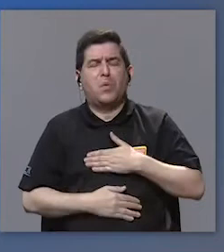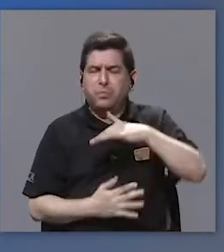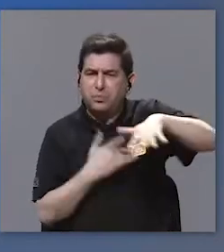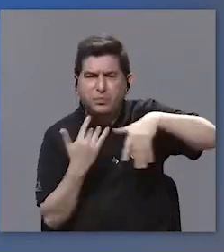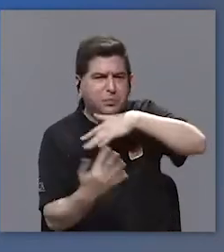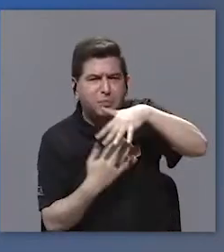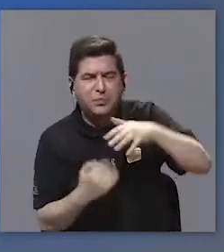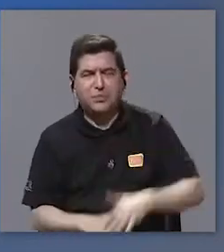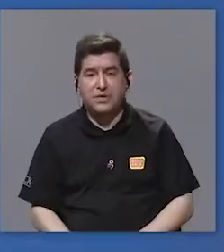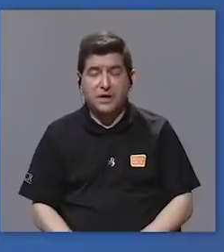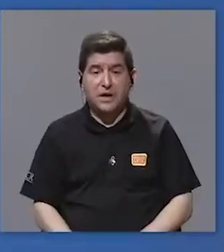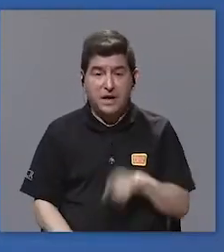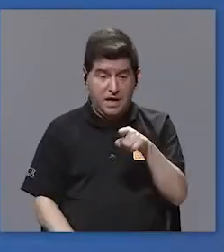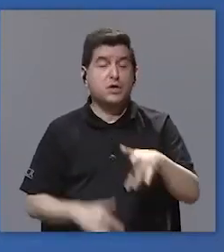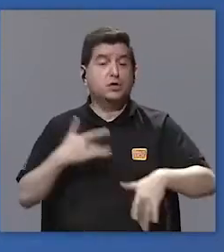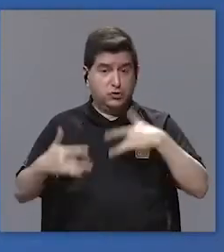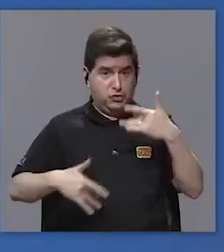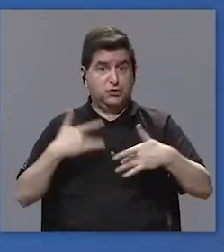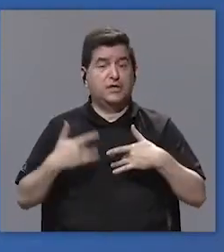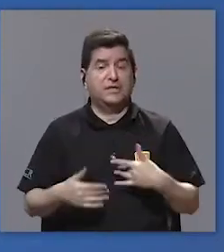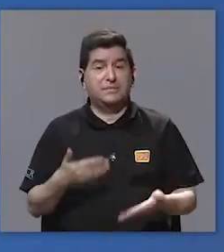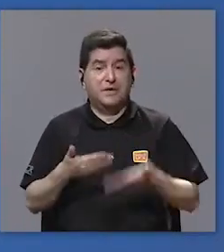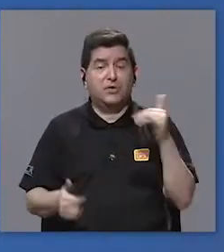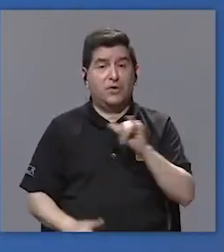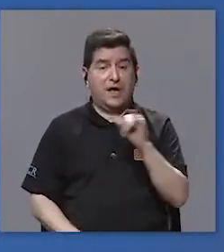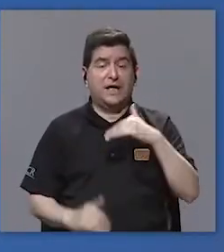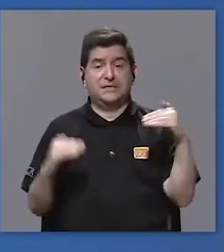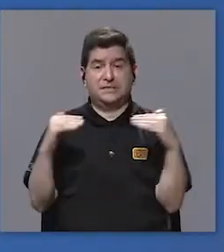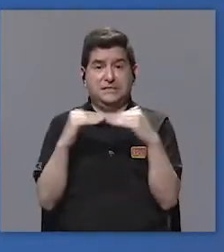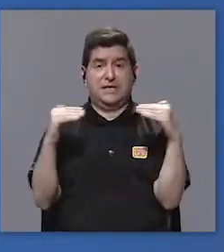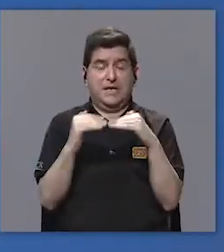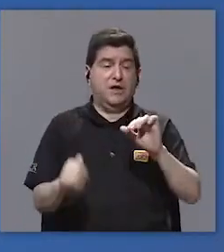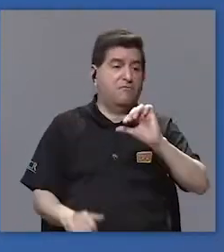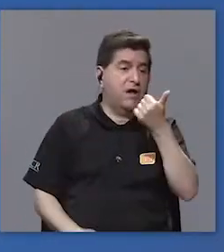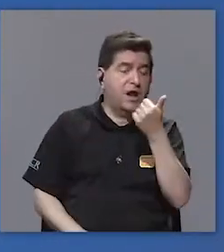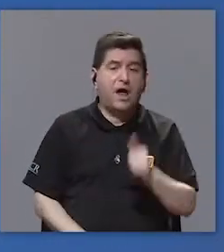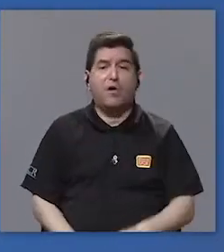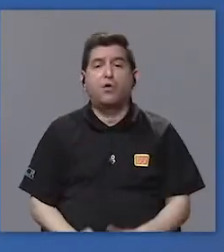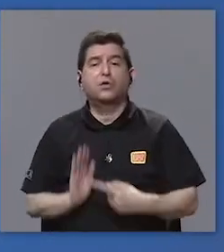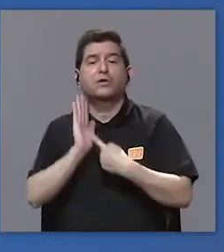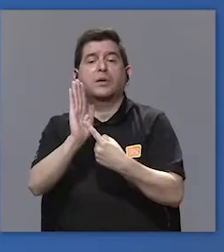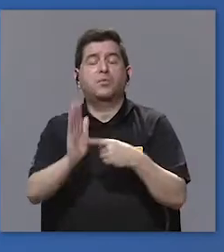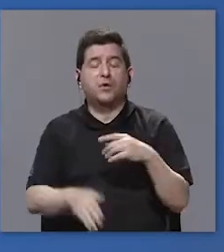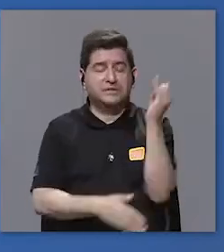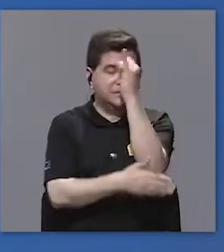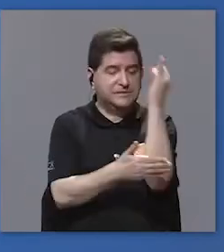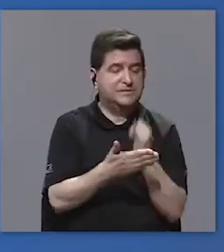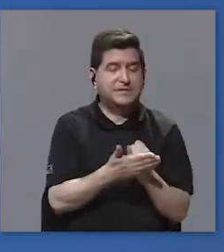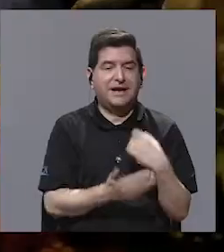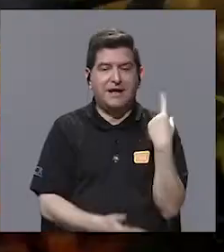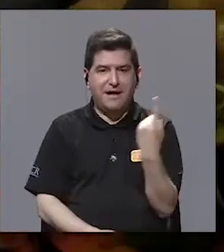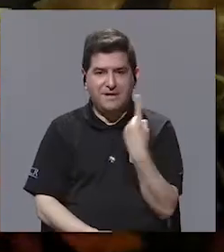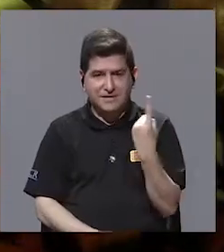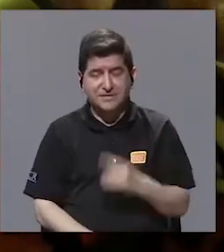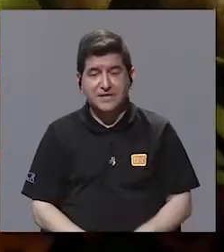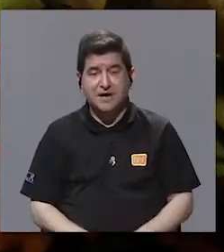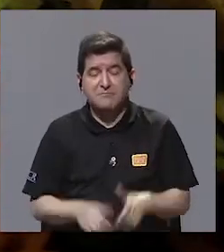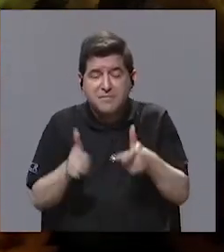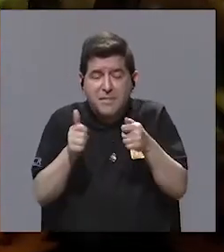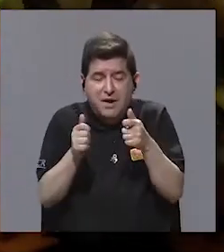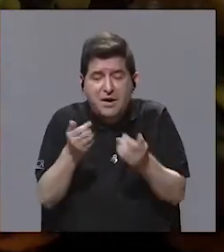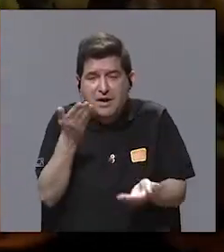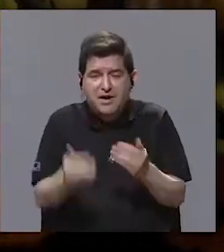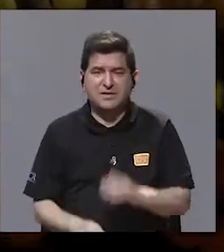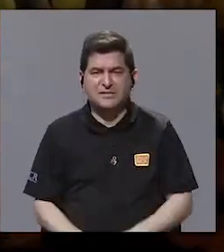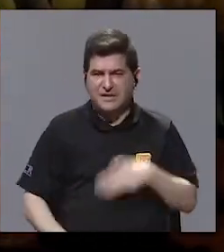interactiva y que generan sentimientos casi al mismo nivel que cualquier otra manifestación de arte siempre habrá